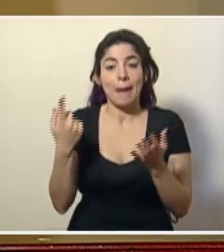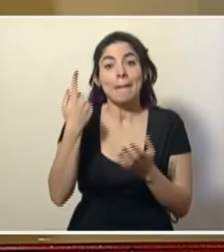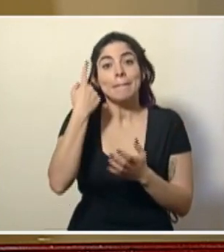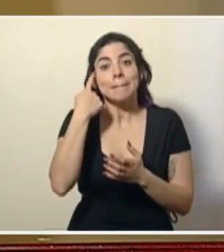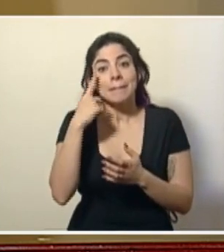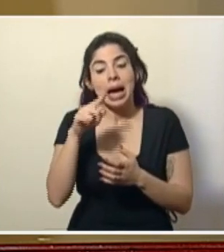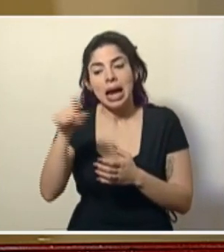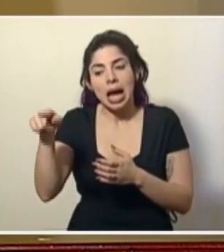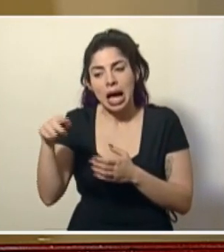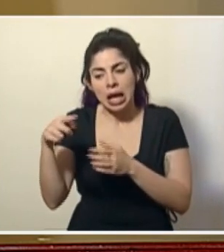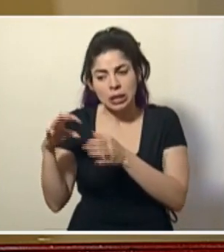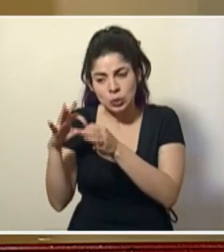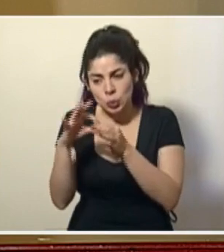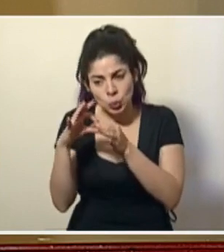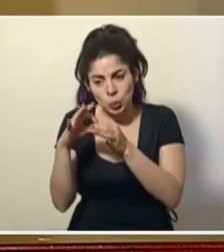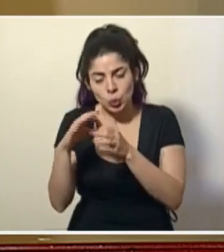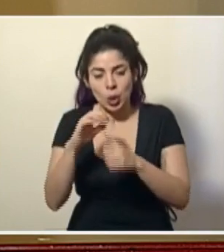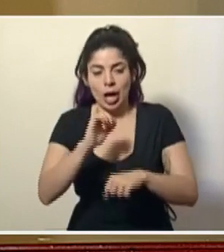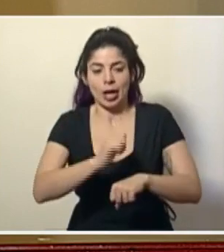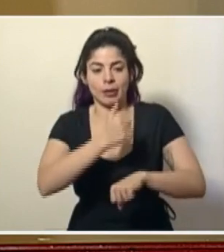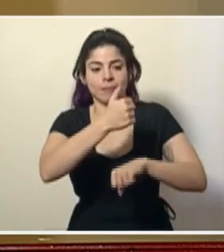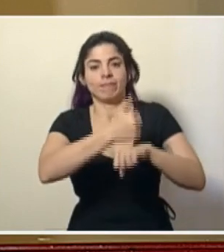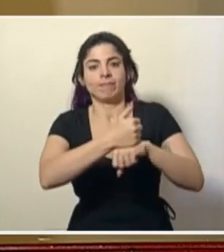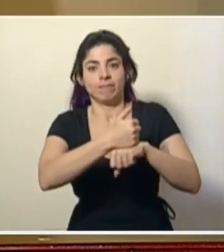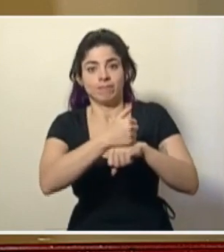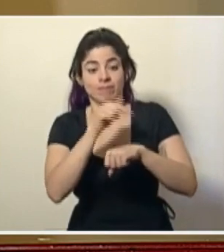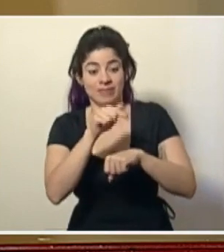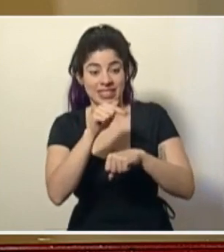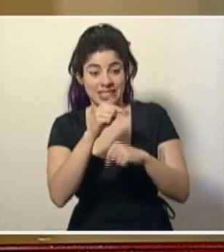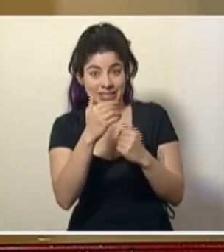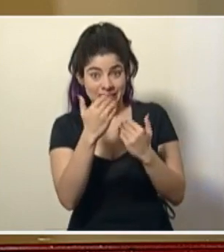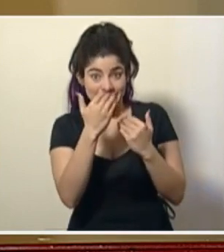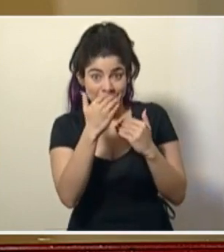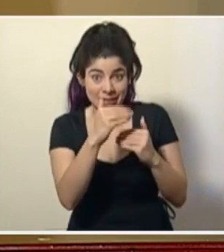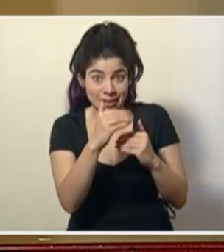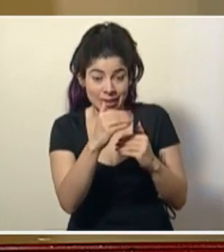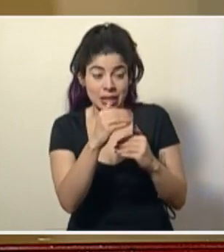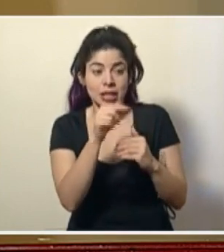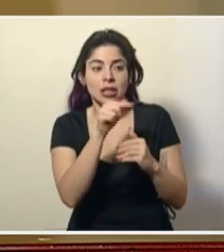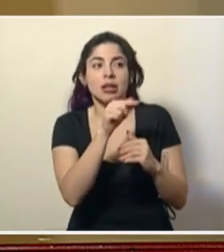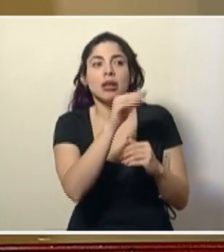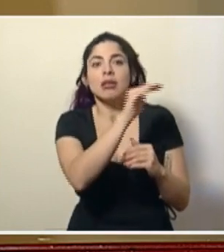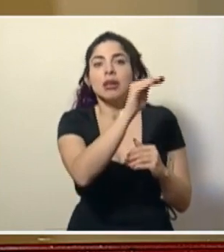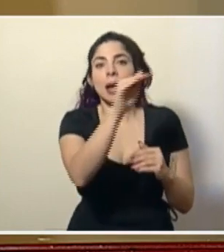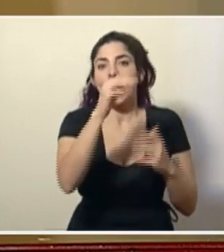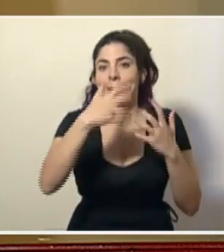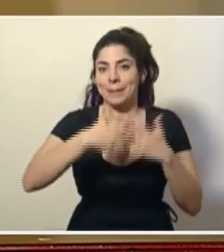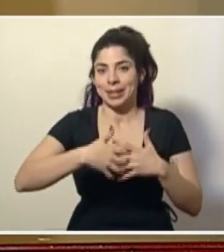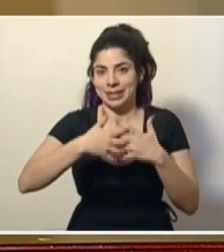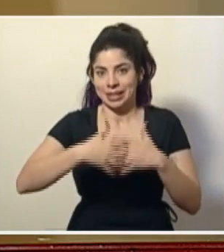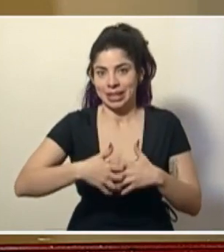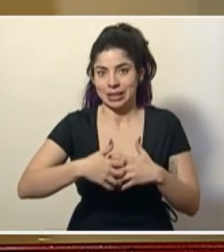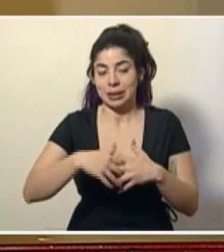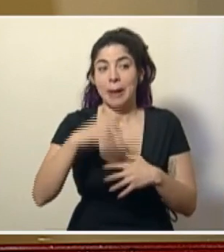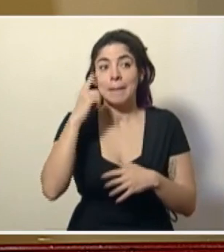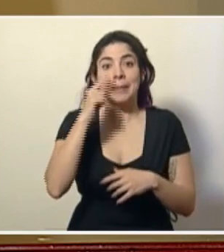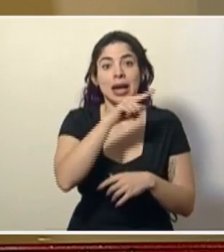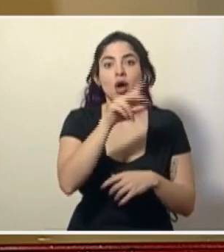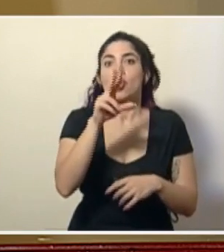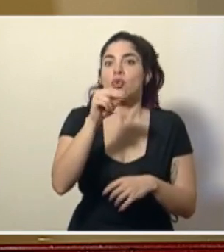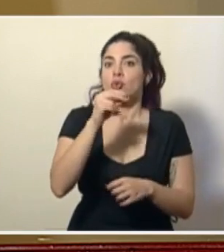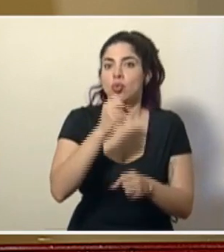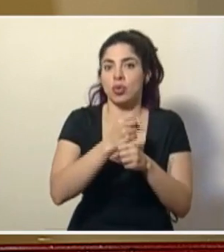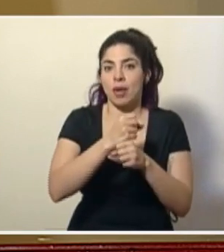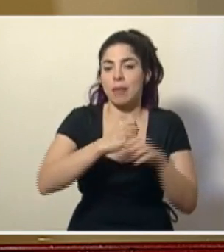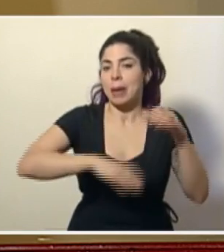que se estableciera pues la medida hacia las empresas para que no puedan operar a menos